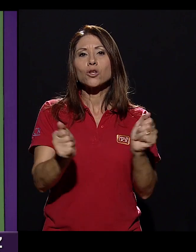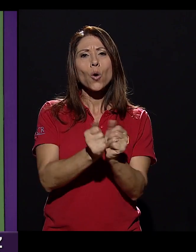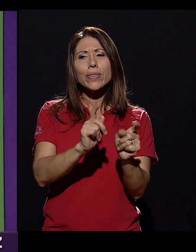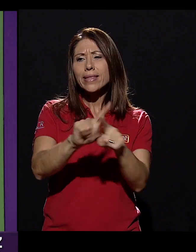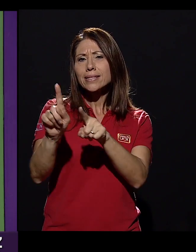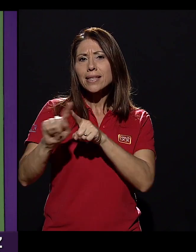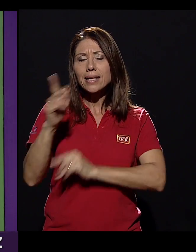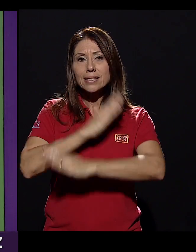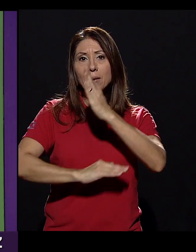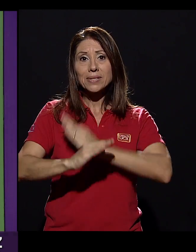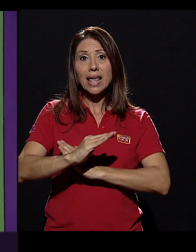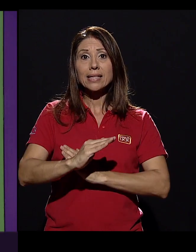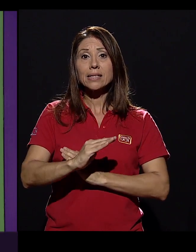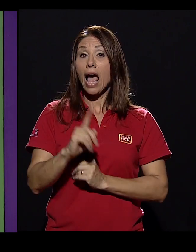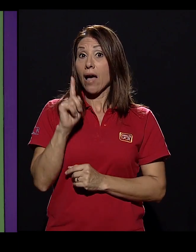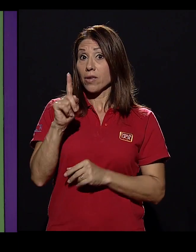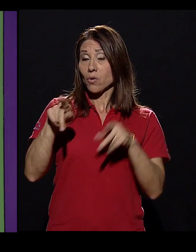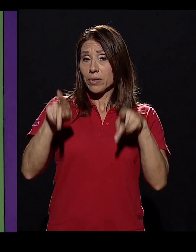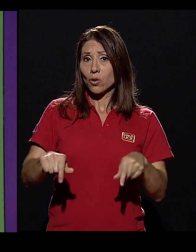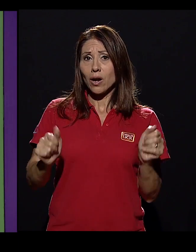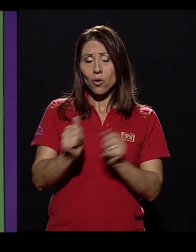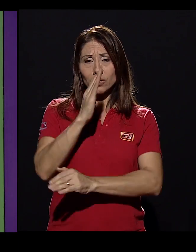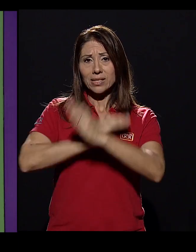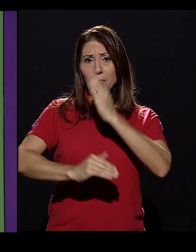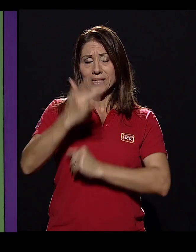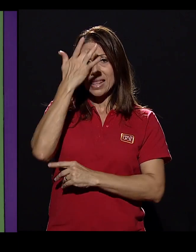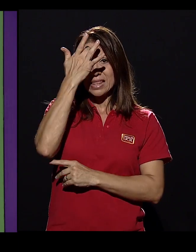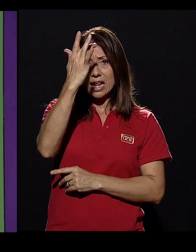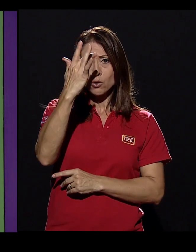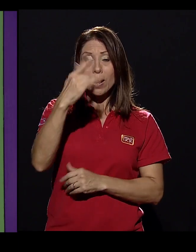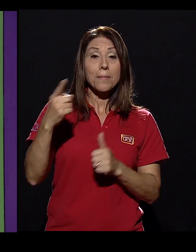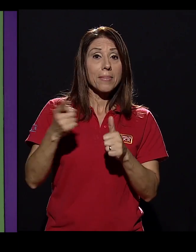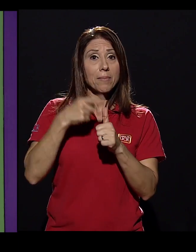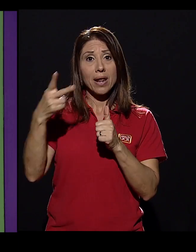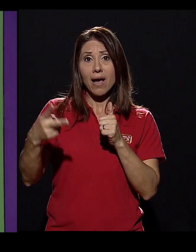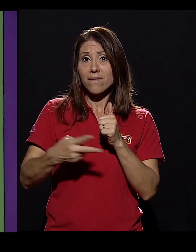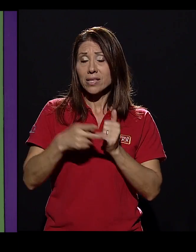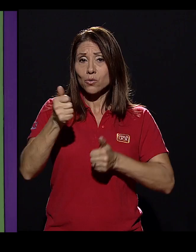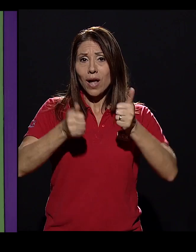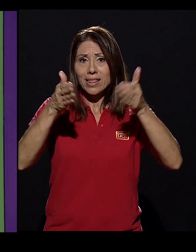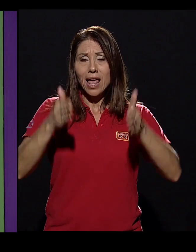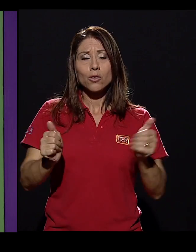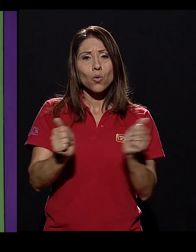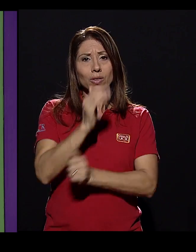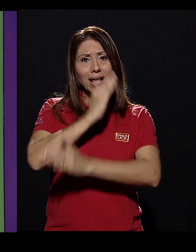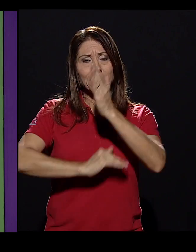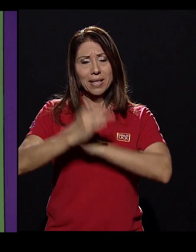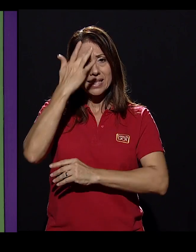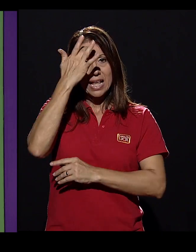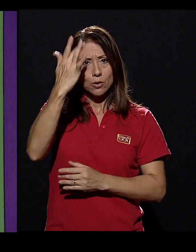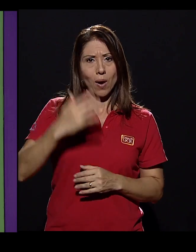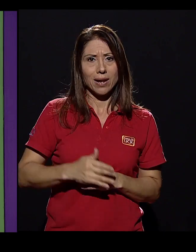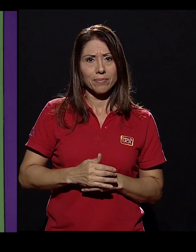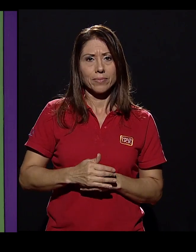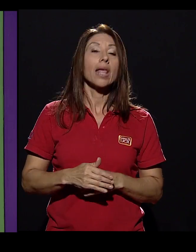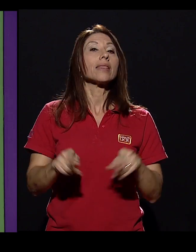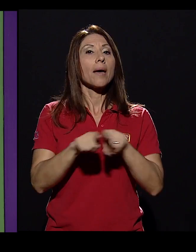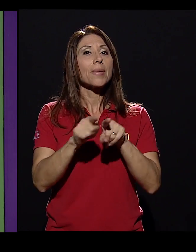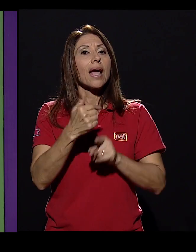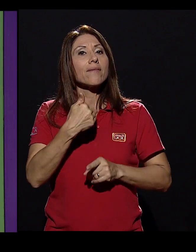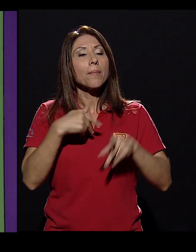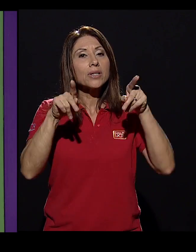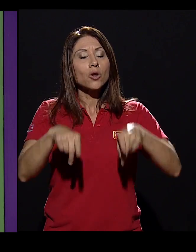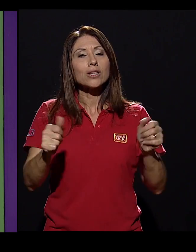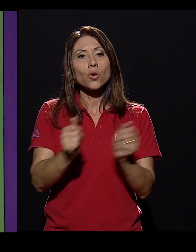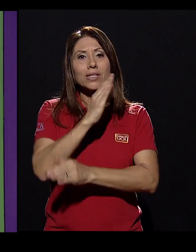personas con distintas discapacidades, había una persona con discapacidad intelectual, que era la primera vez en que había un candidato con discapacidad intelectual, había